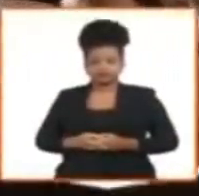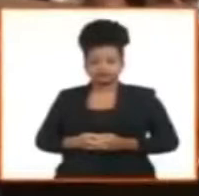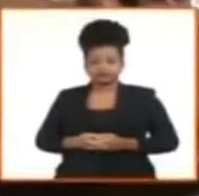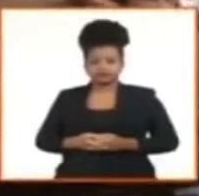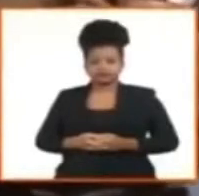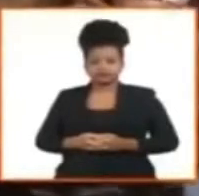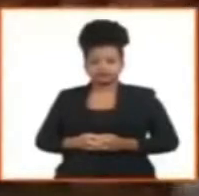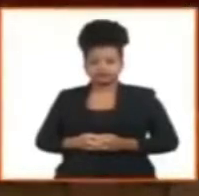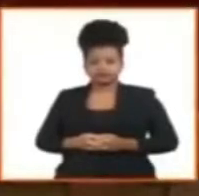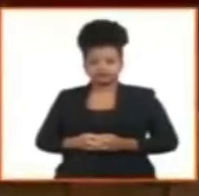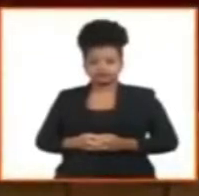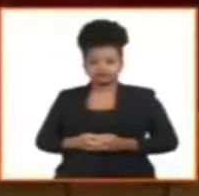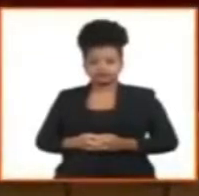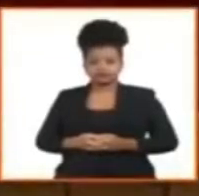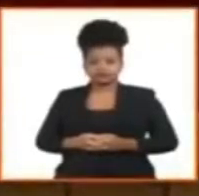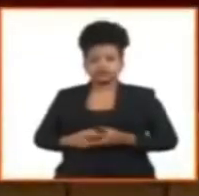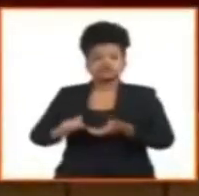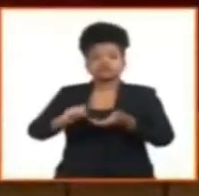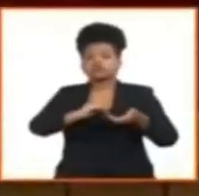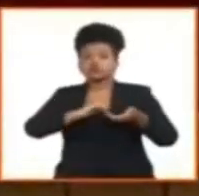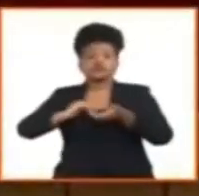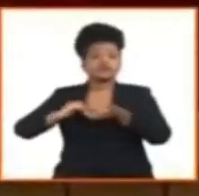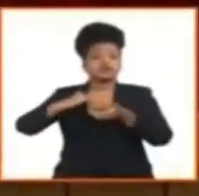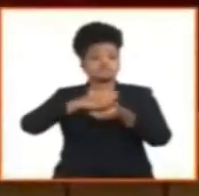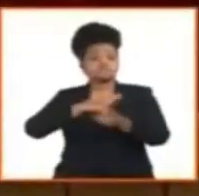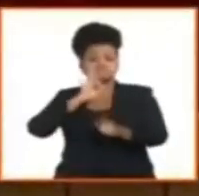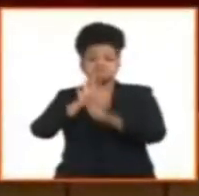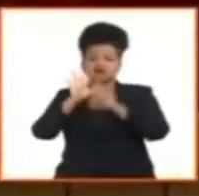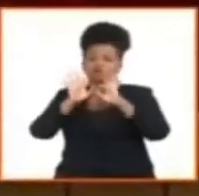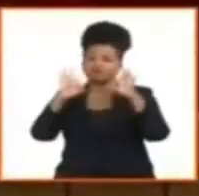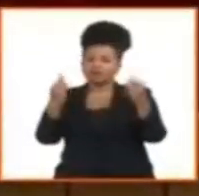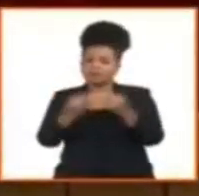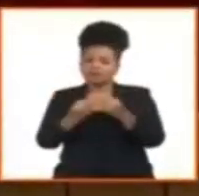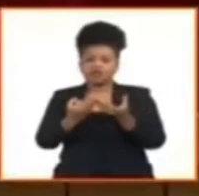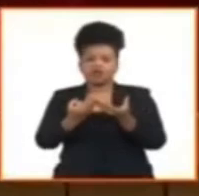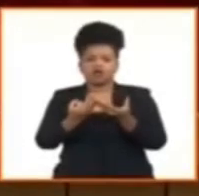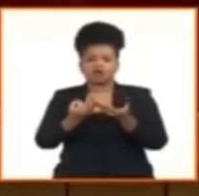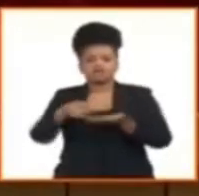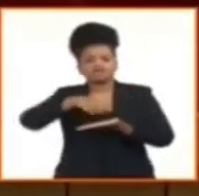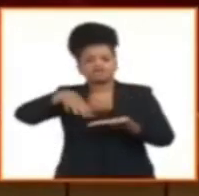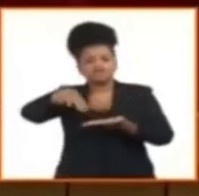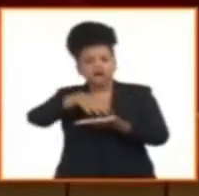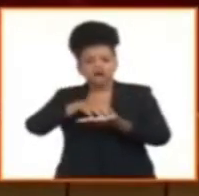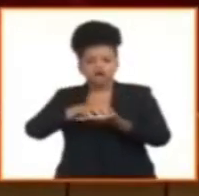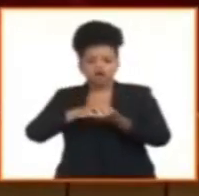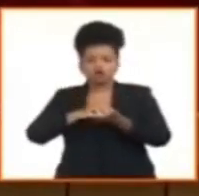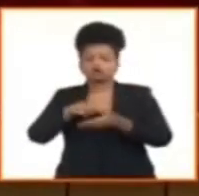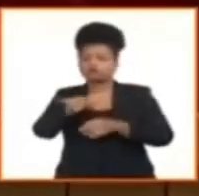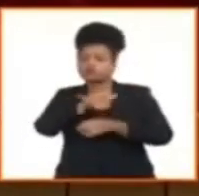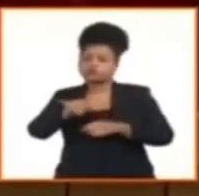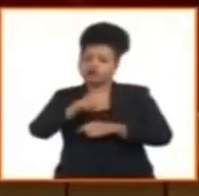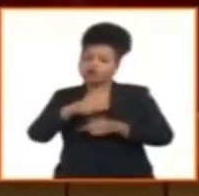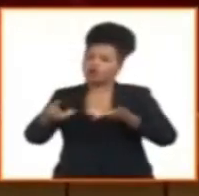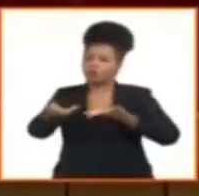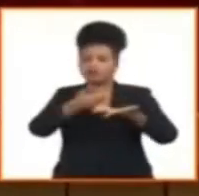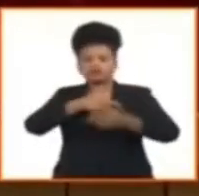Y la solidaridad la ejercemos desde nuestras familias, en nuestros barrios, en toda nuestra sociedad, y la compartimos con ustedes